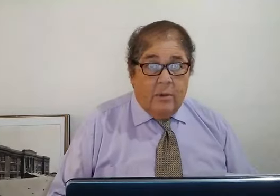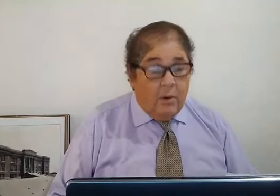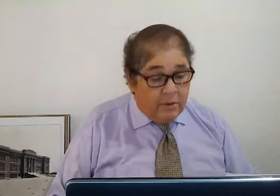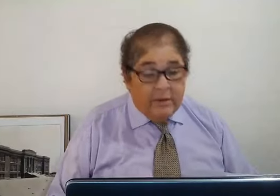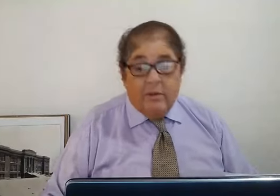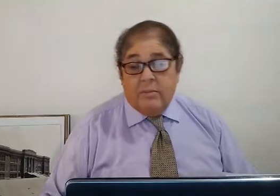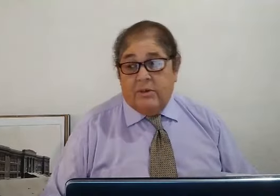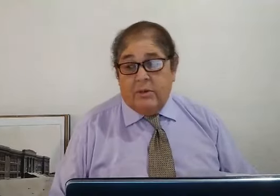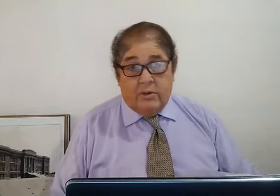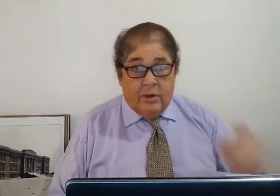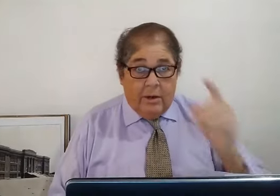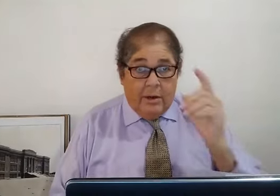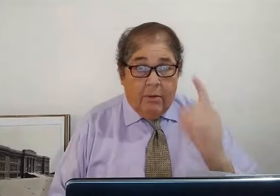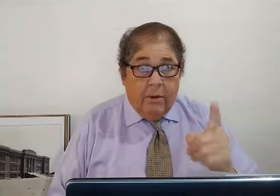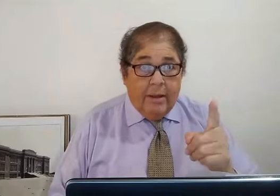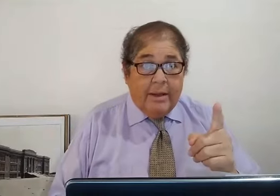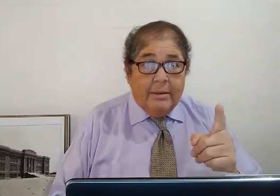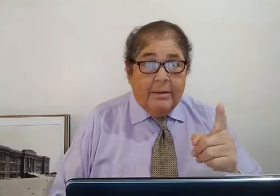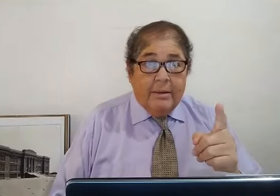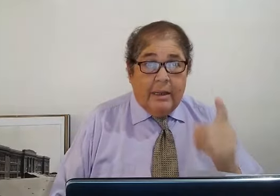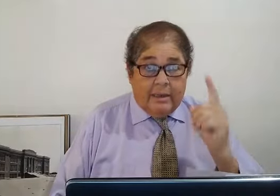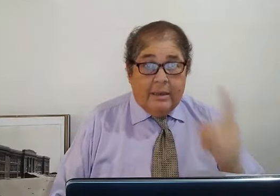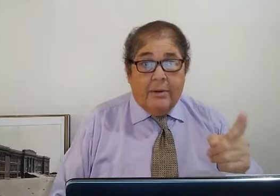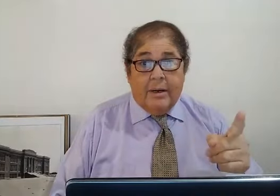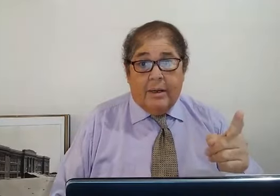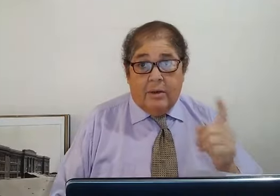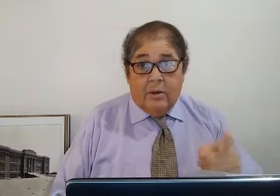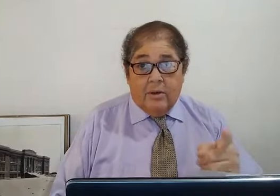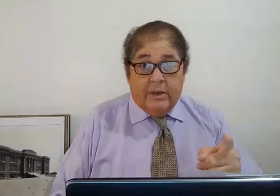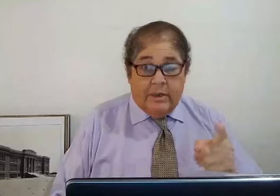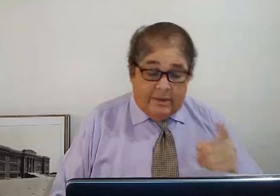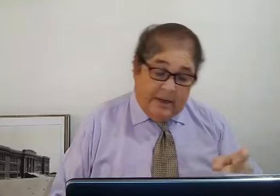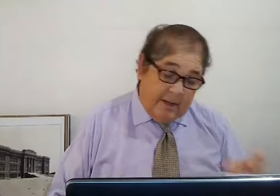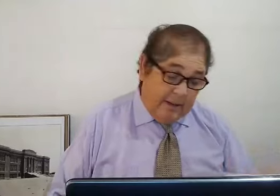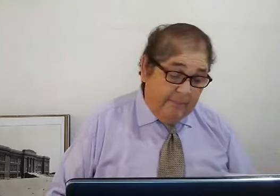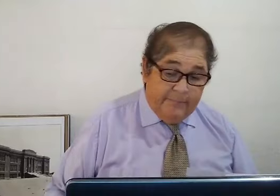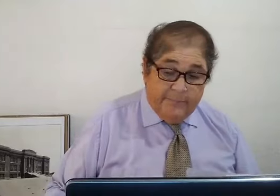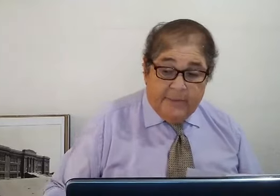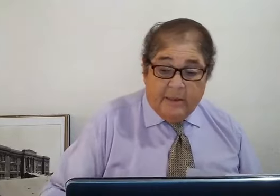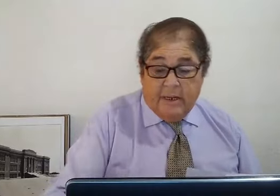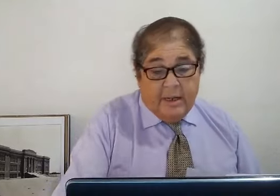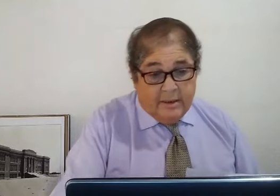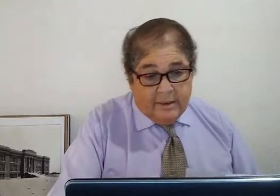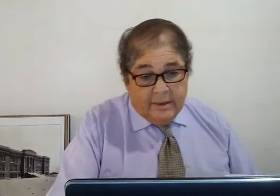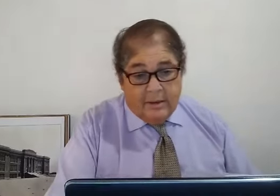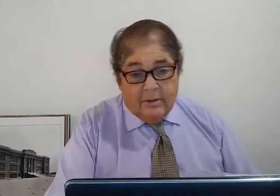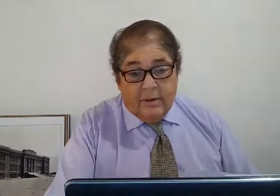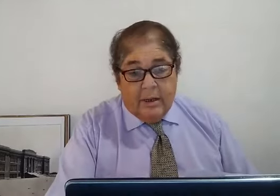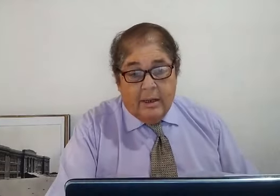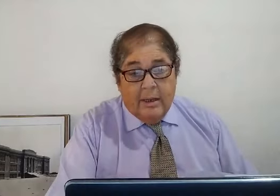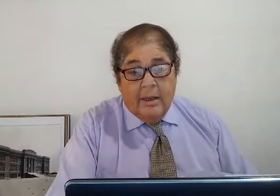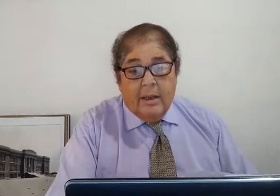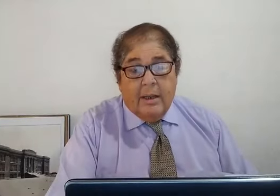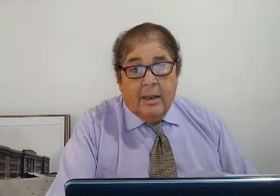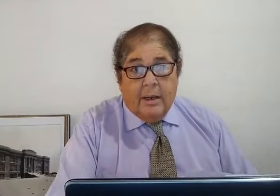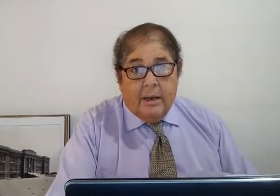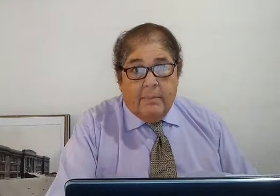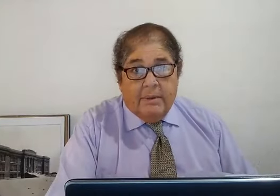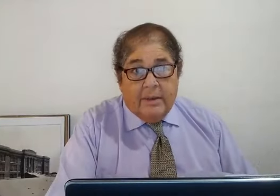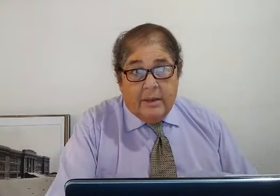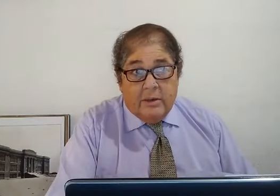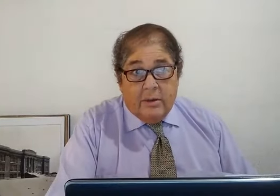estado, 11 homicidios, 9 en Tijuana, 2 en Ensenada. Ensenada sigue siendo